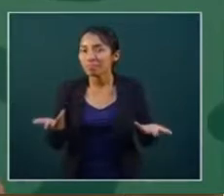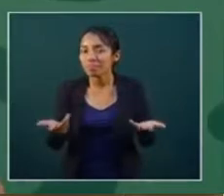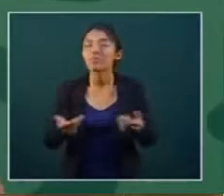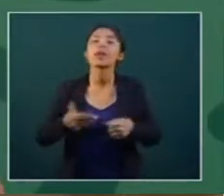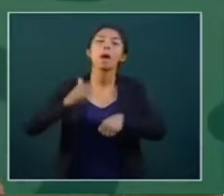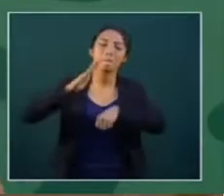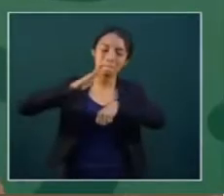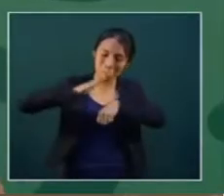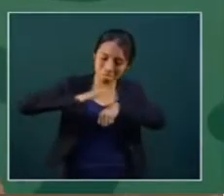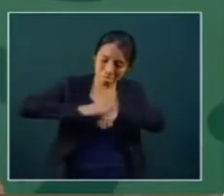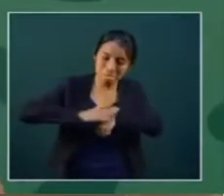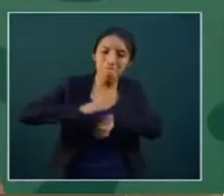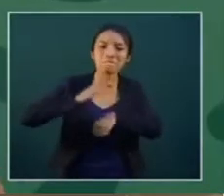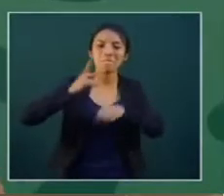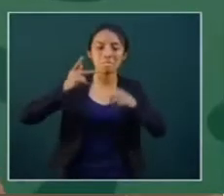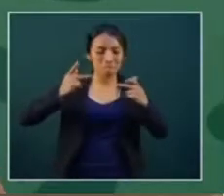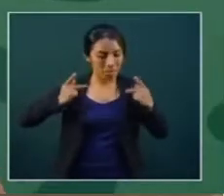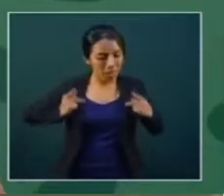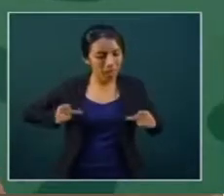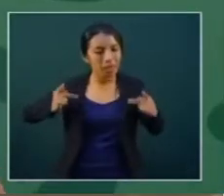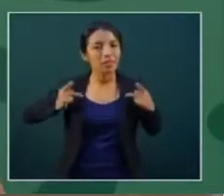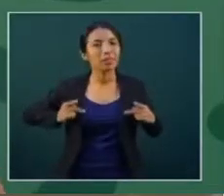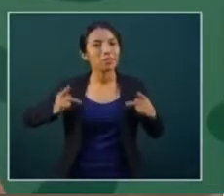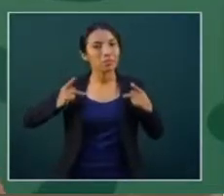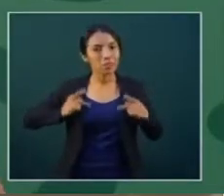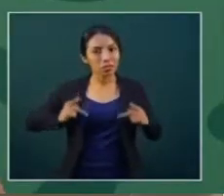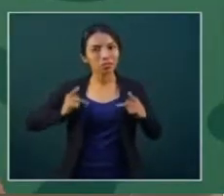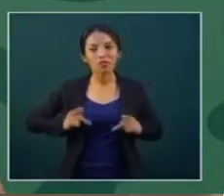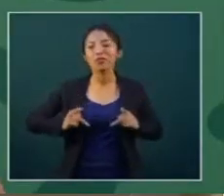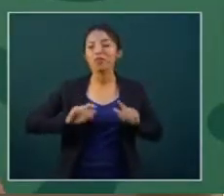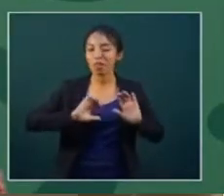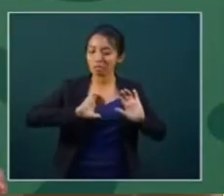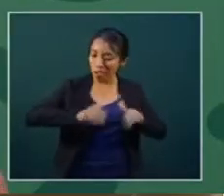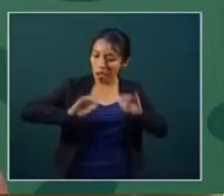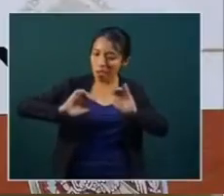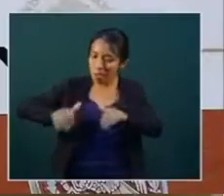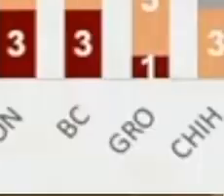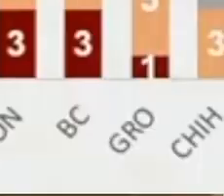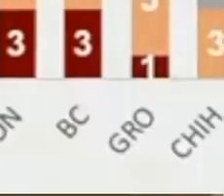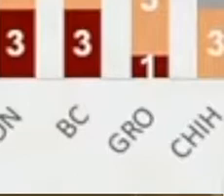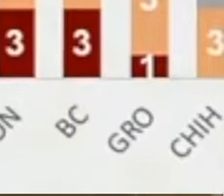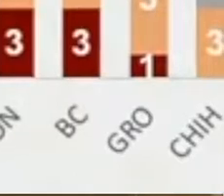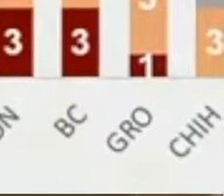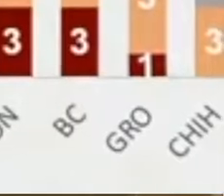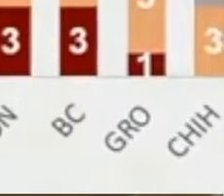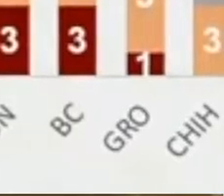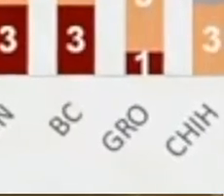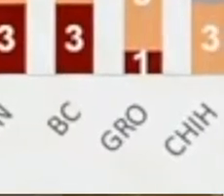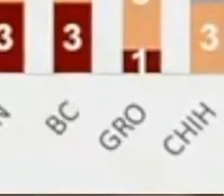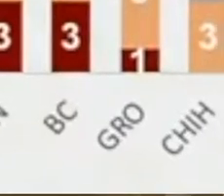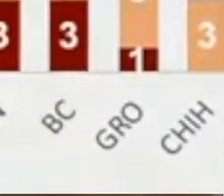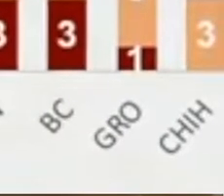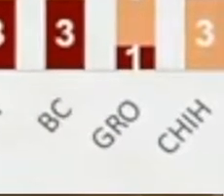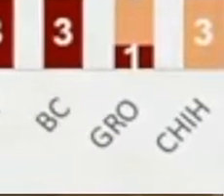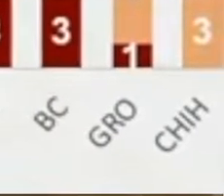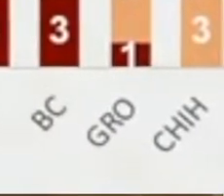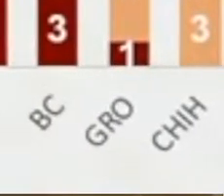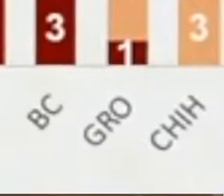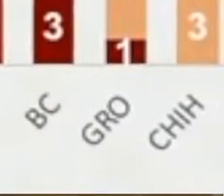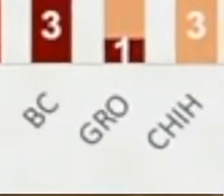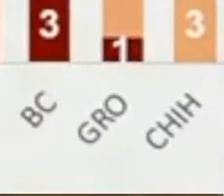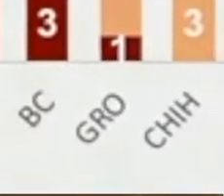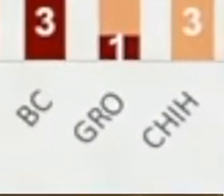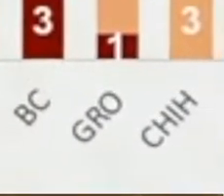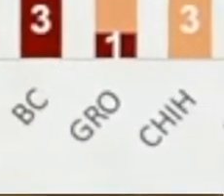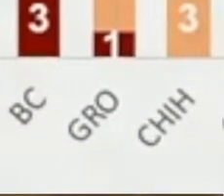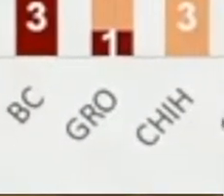Guanajuato, Michoacán, Jalisco, Estado de México y Zacatecas, donde se concentraron el 44% de los homicidios